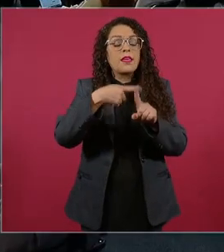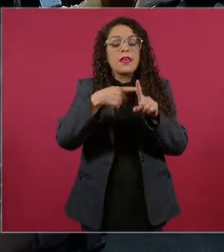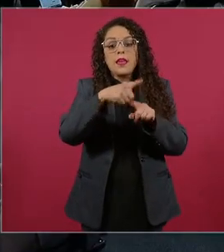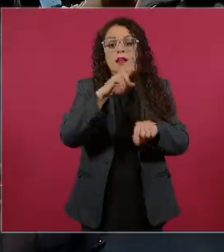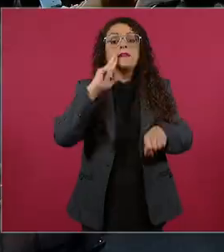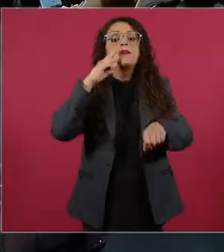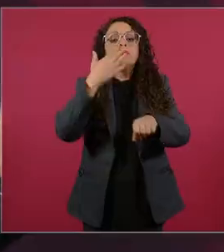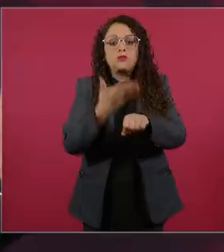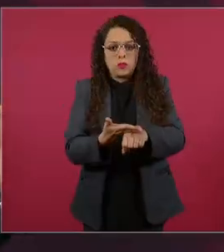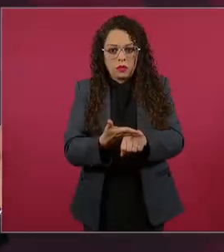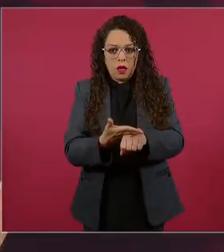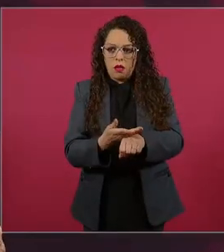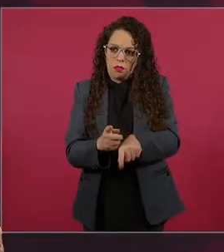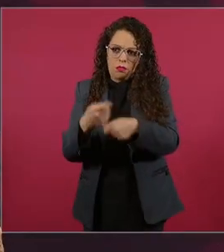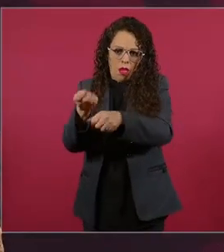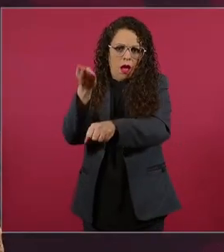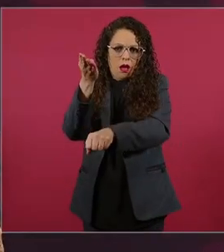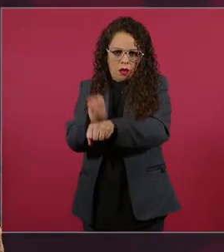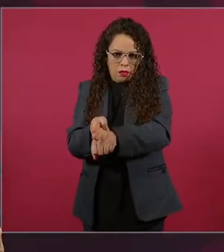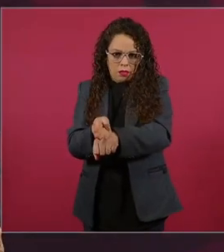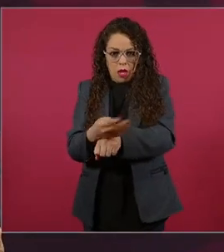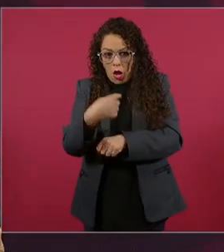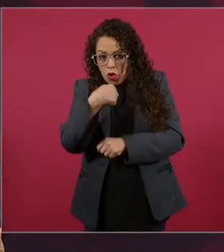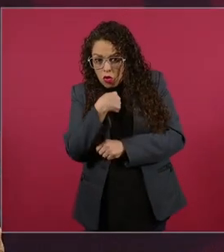no voy a encubrir a nadie.